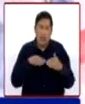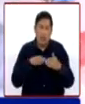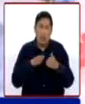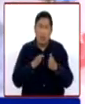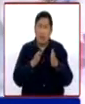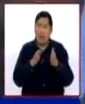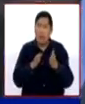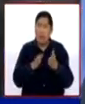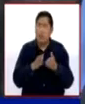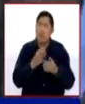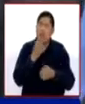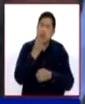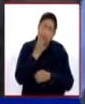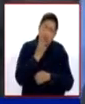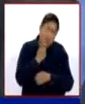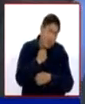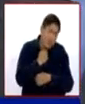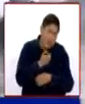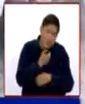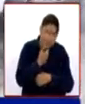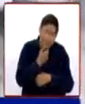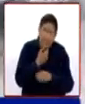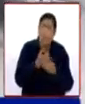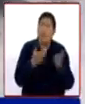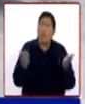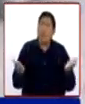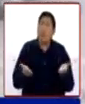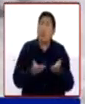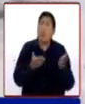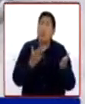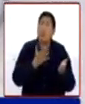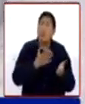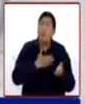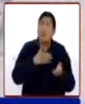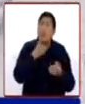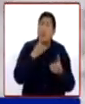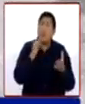Sus gestos extraños, sus risas.